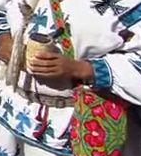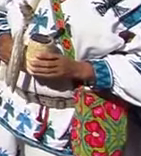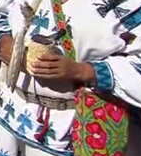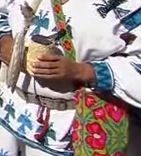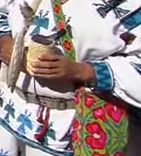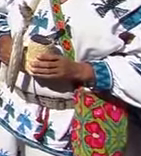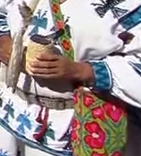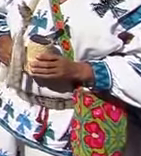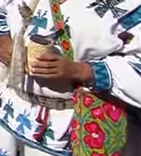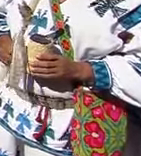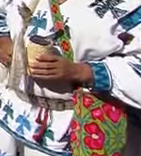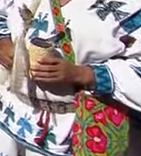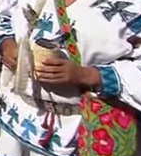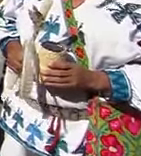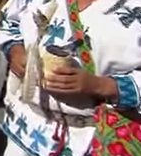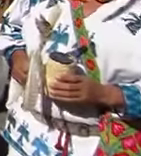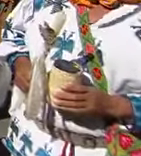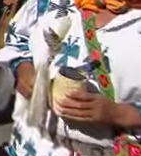Señor presidente,